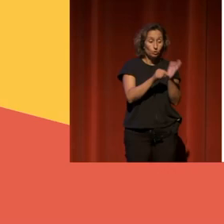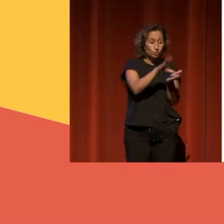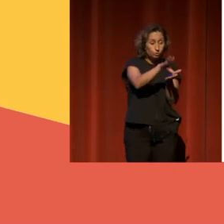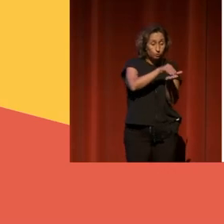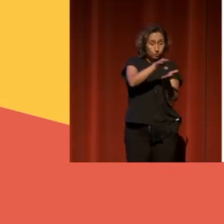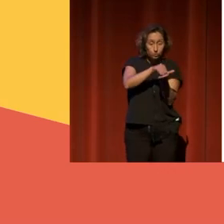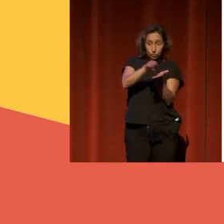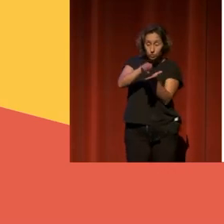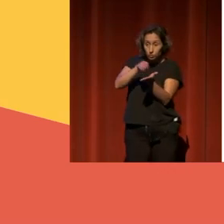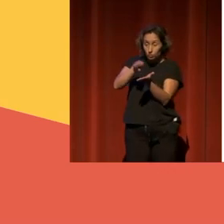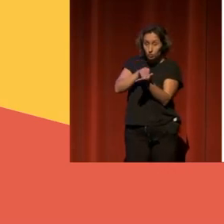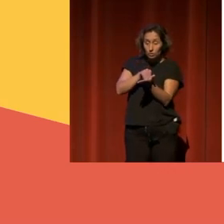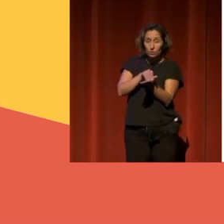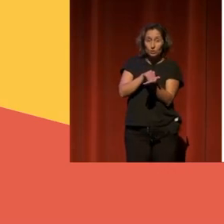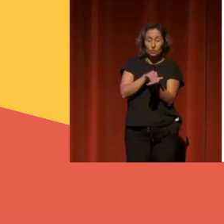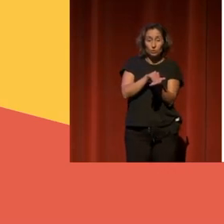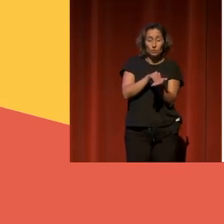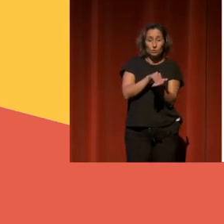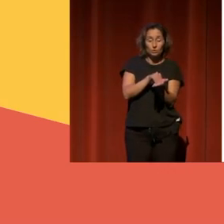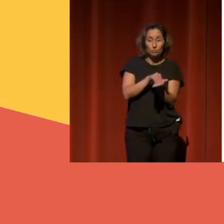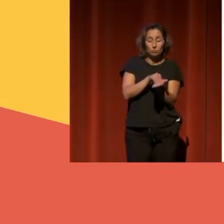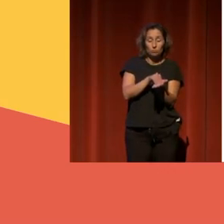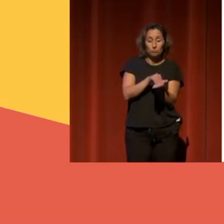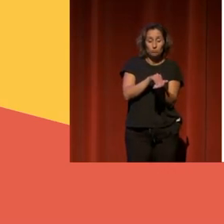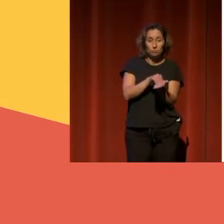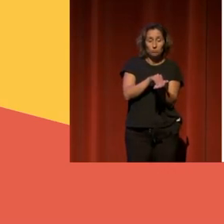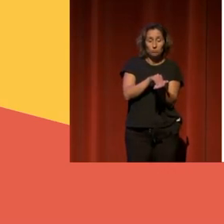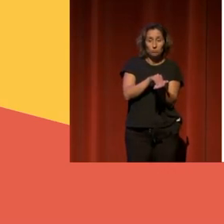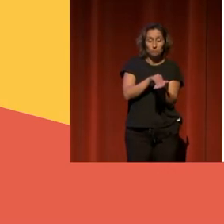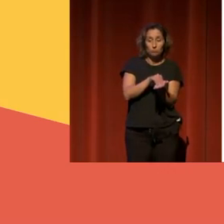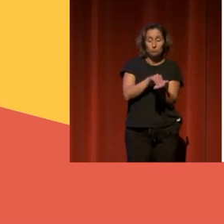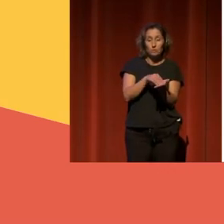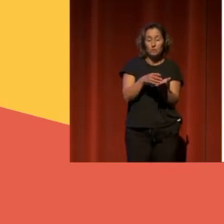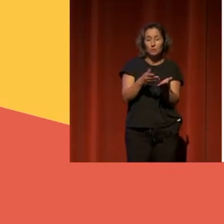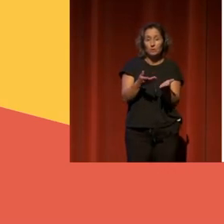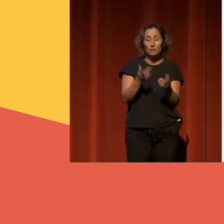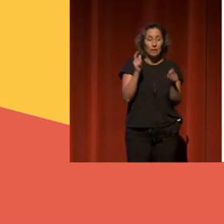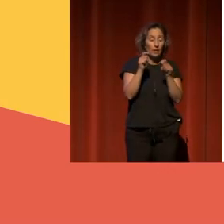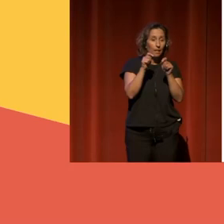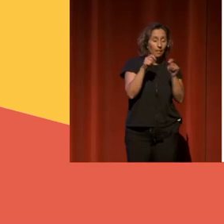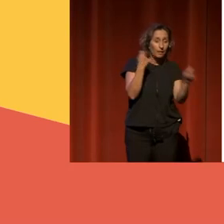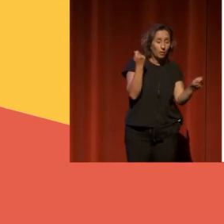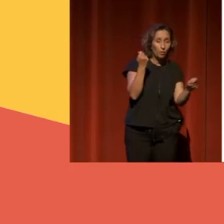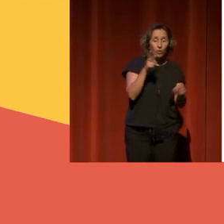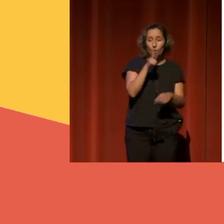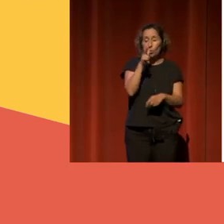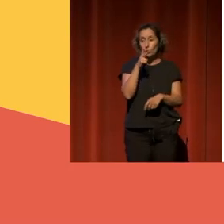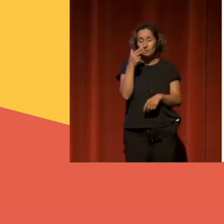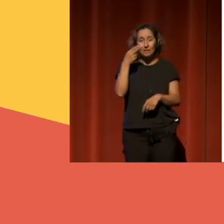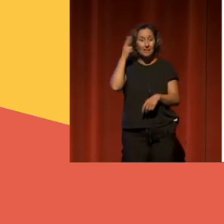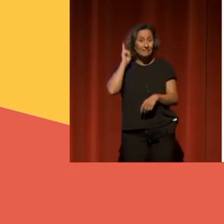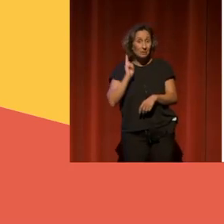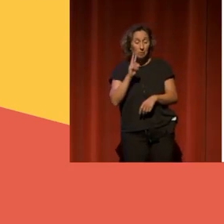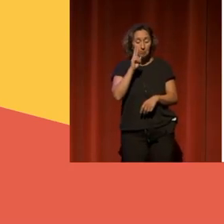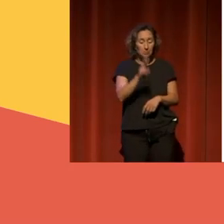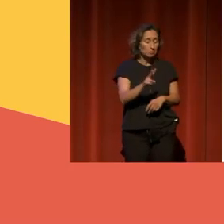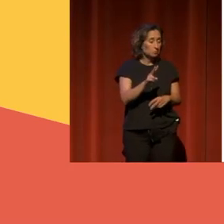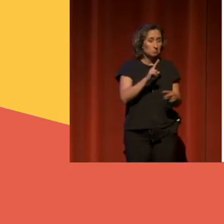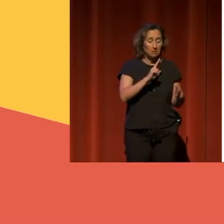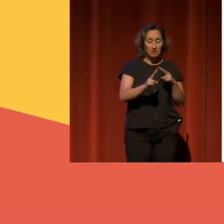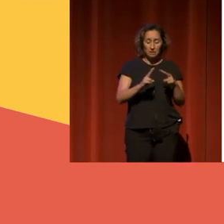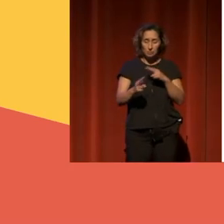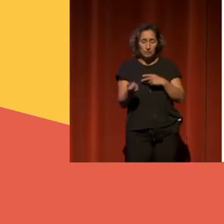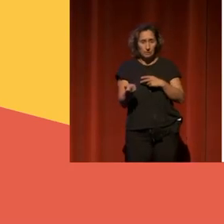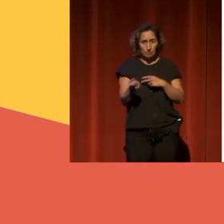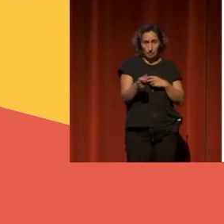visto que han contestado de una manera parecida tanto los de Zaragoza como los de Huesca como los de Teruel, que casi todos